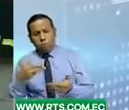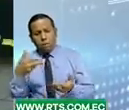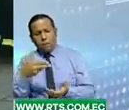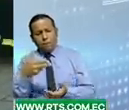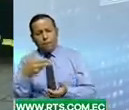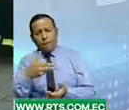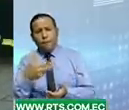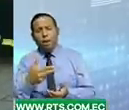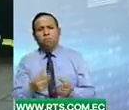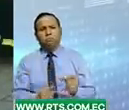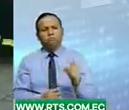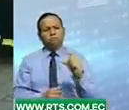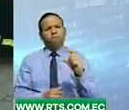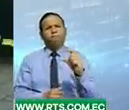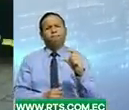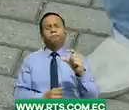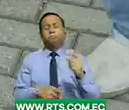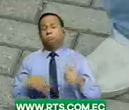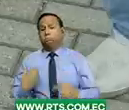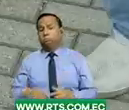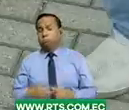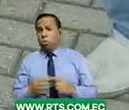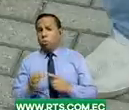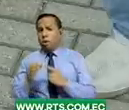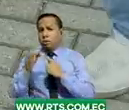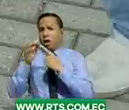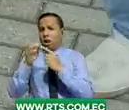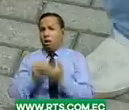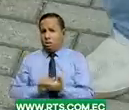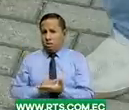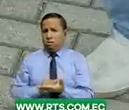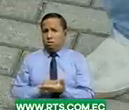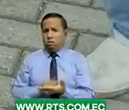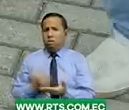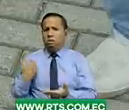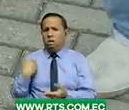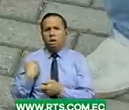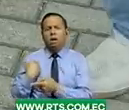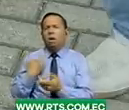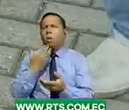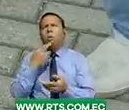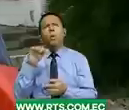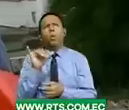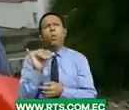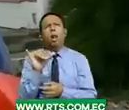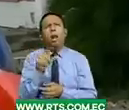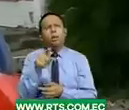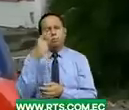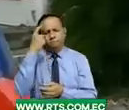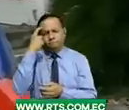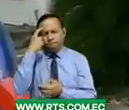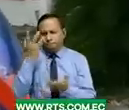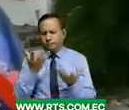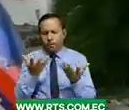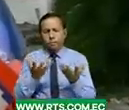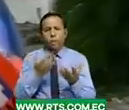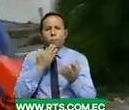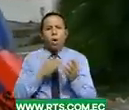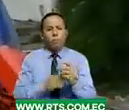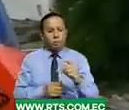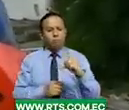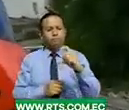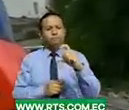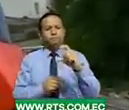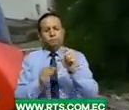5.27x28, que es un calibre nuevo. Este tipo de calibre, para que tengan una idea, es el cartucho del